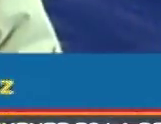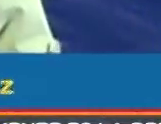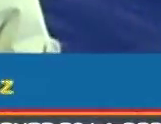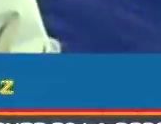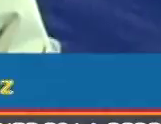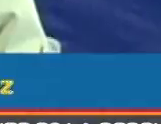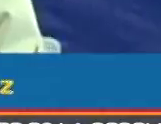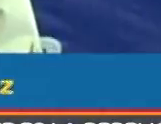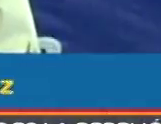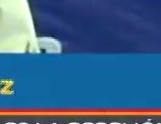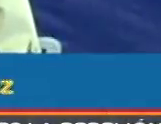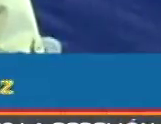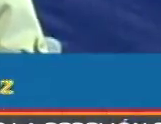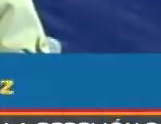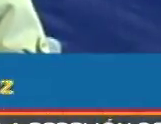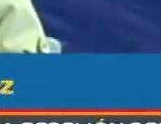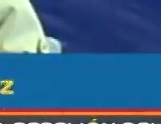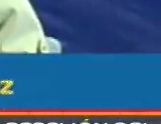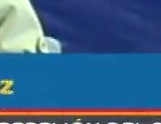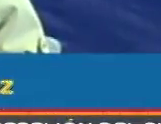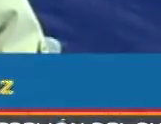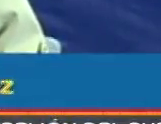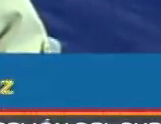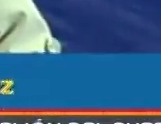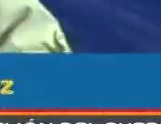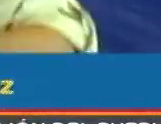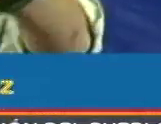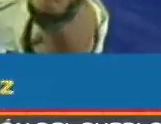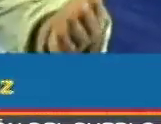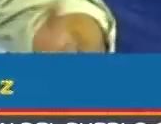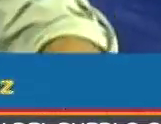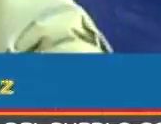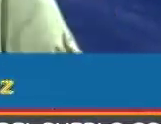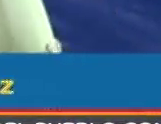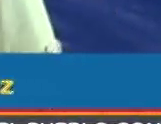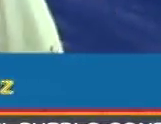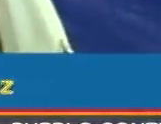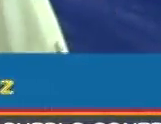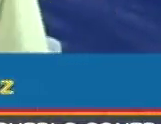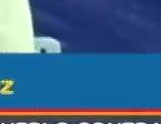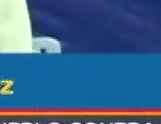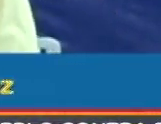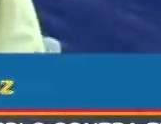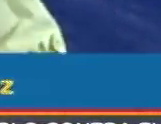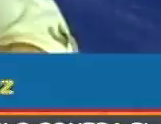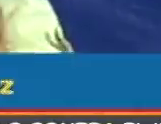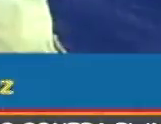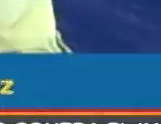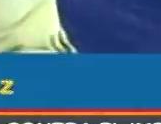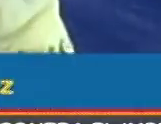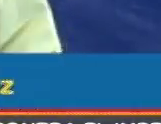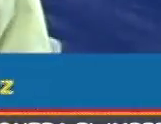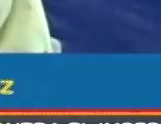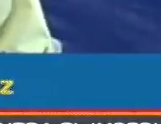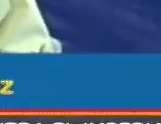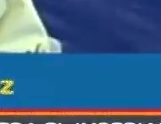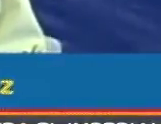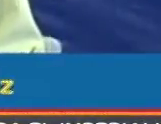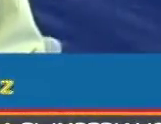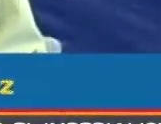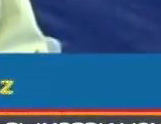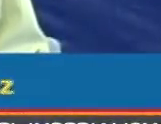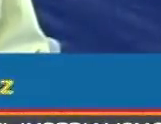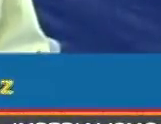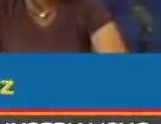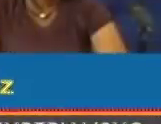una hora más el cierre de los centros de votación. Sobre esto y mucho más va a declarar el alcalde Jorge